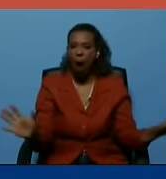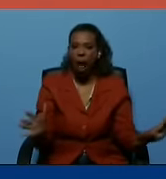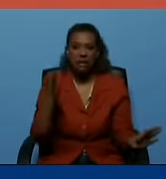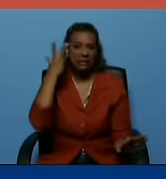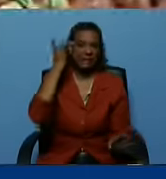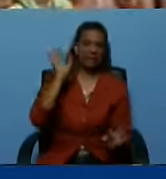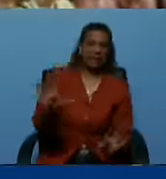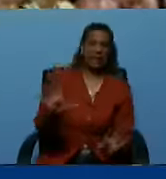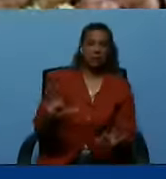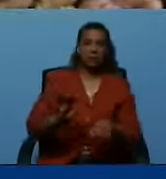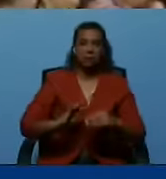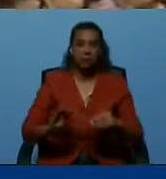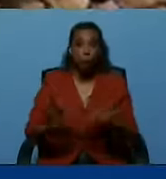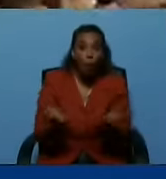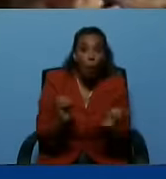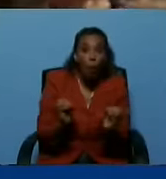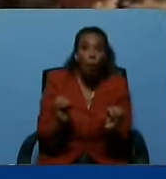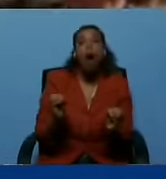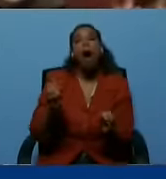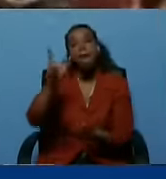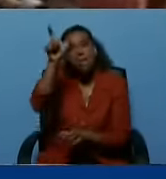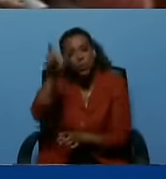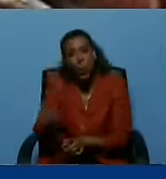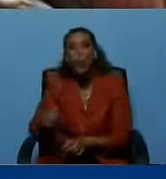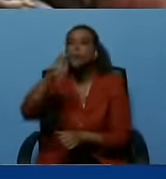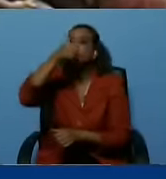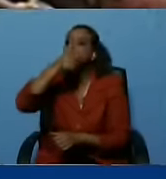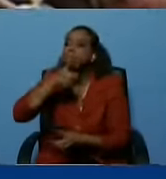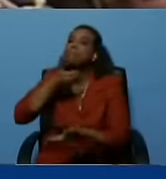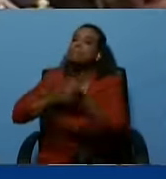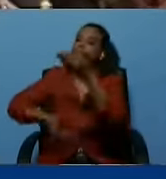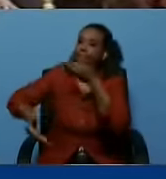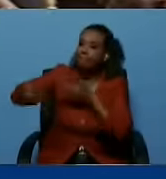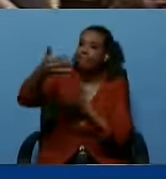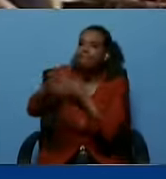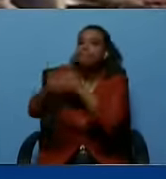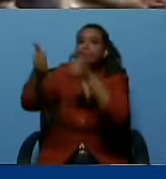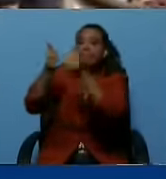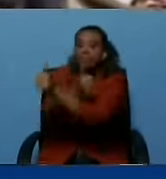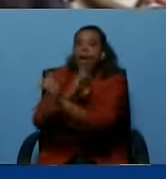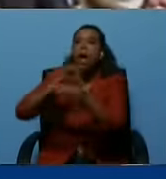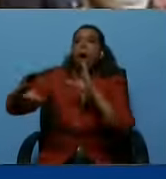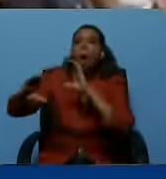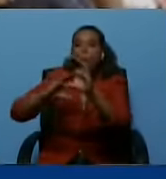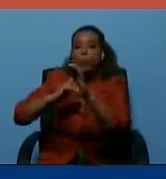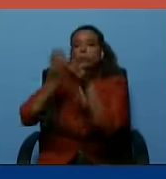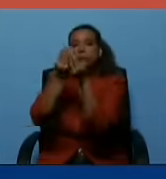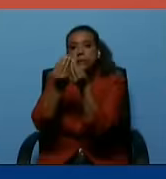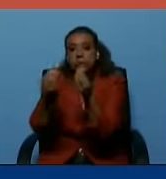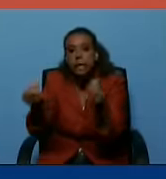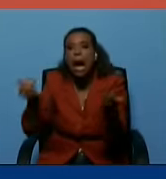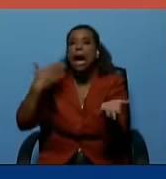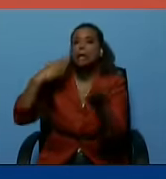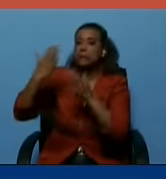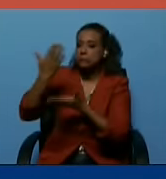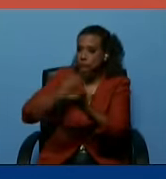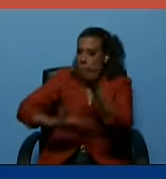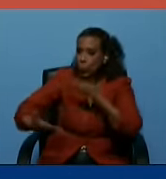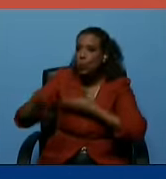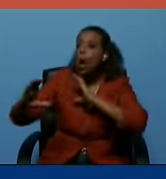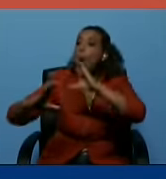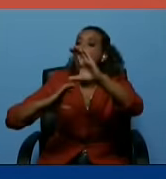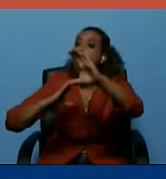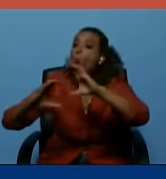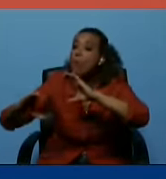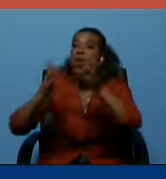diferente? ¿O les gusta la tolerancia, el diálogo, la armonía, las buenas maneras,